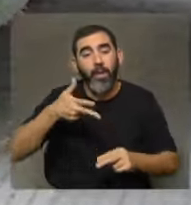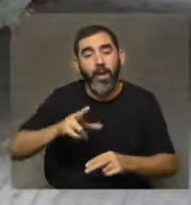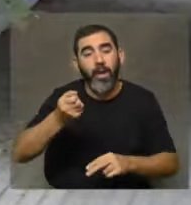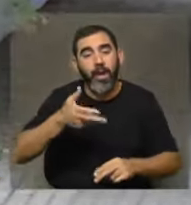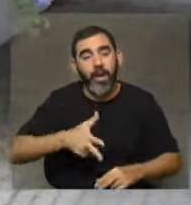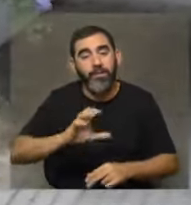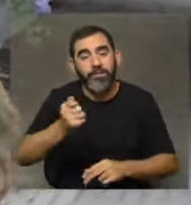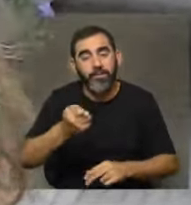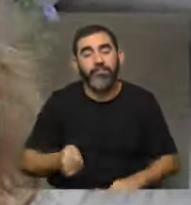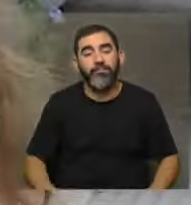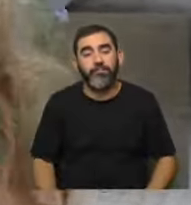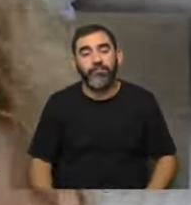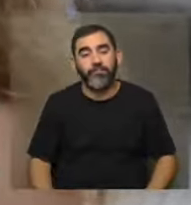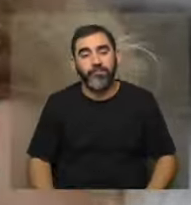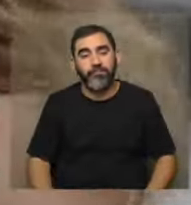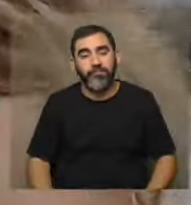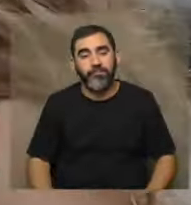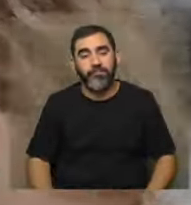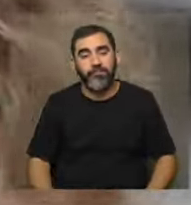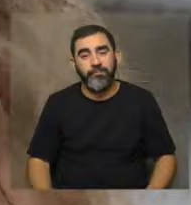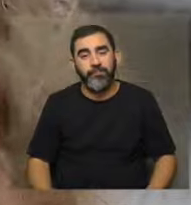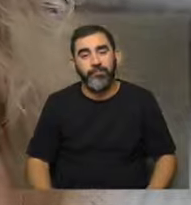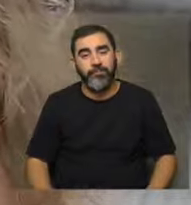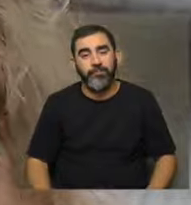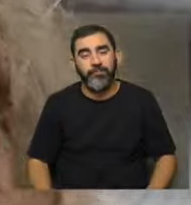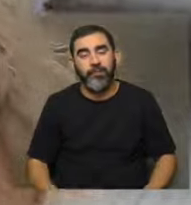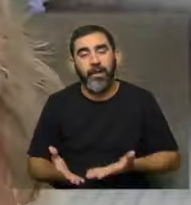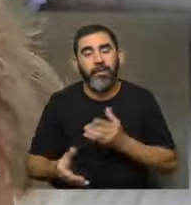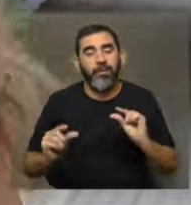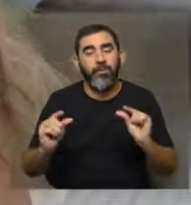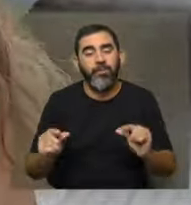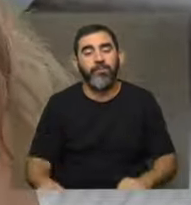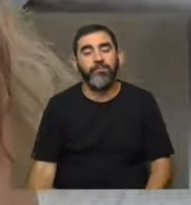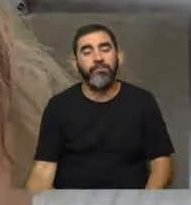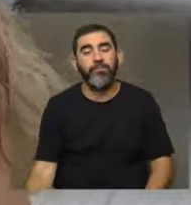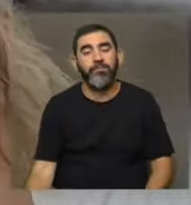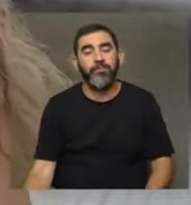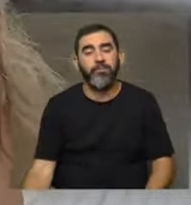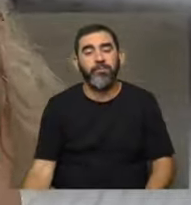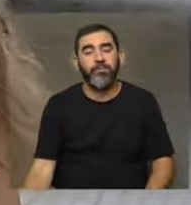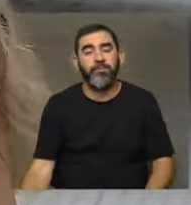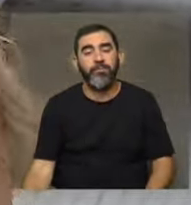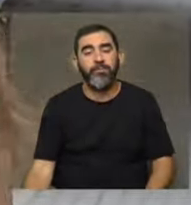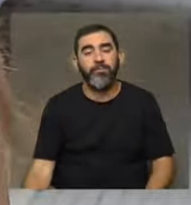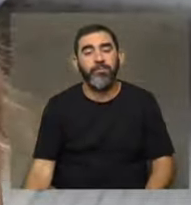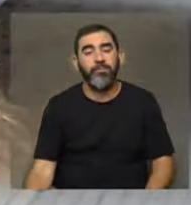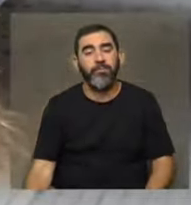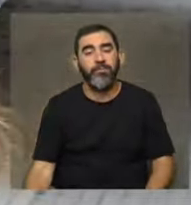iba a pedir cantar a capela pero te perdono a ver cómo es mi ciudad se mete al